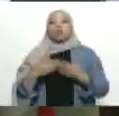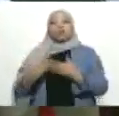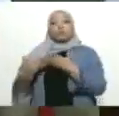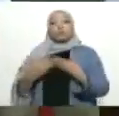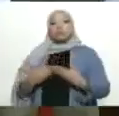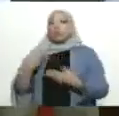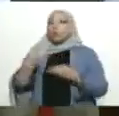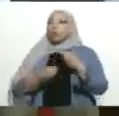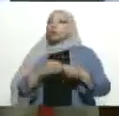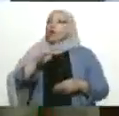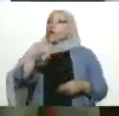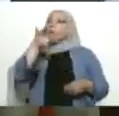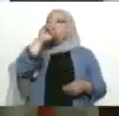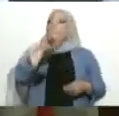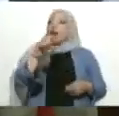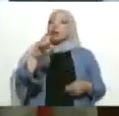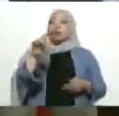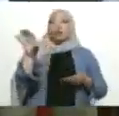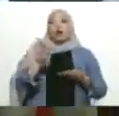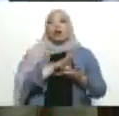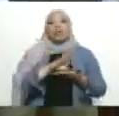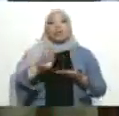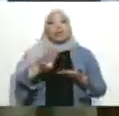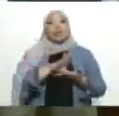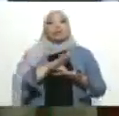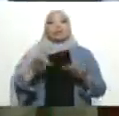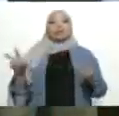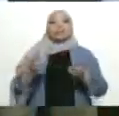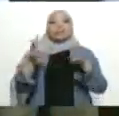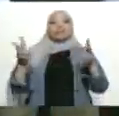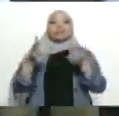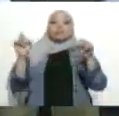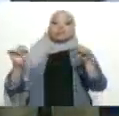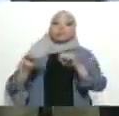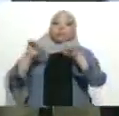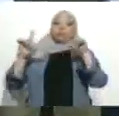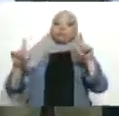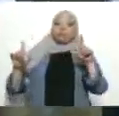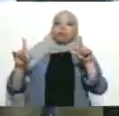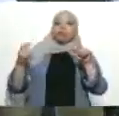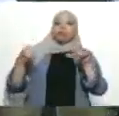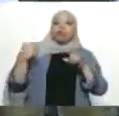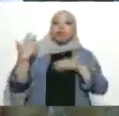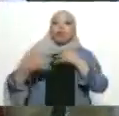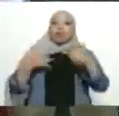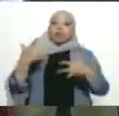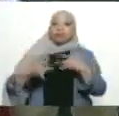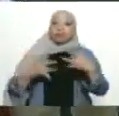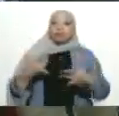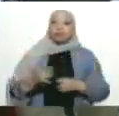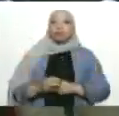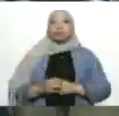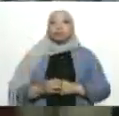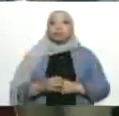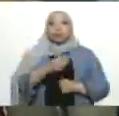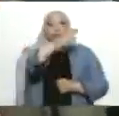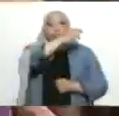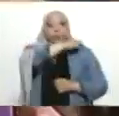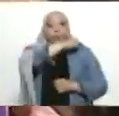hace 4 años, cantando la victoria de este impresionante acto. Mayor